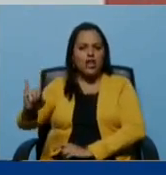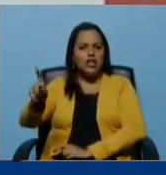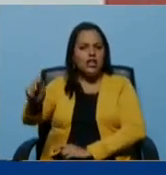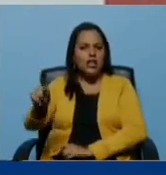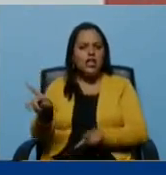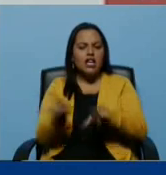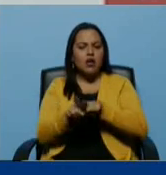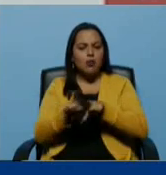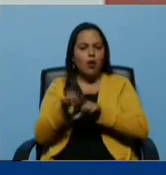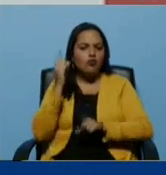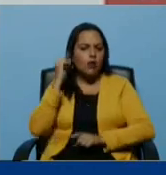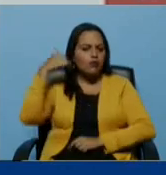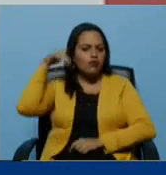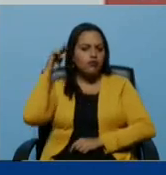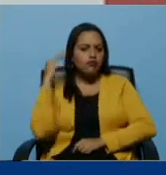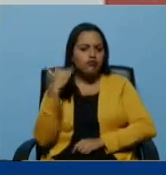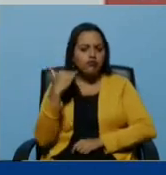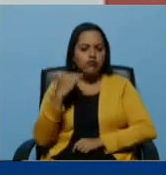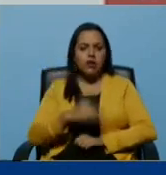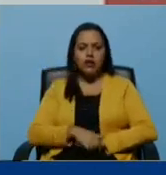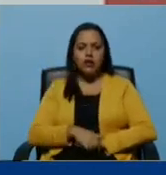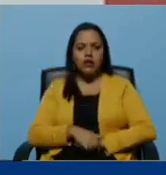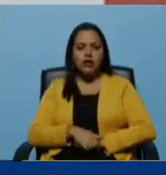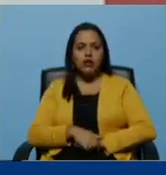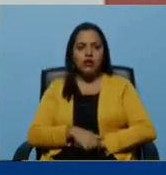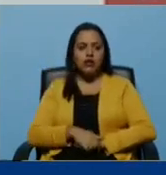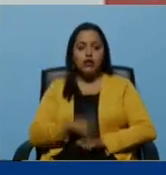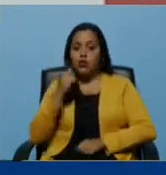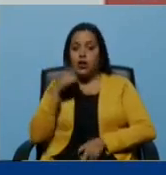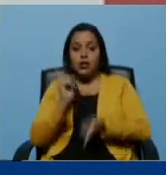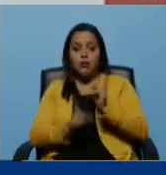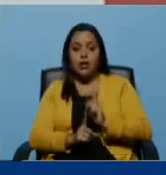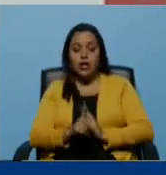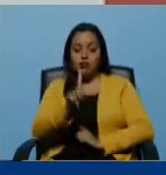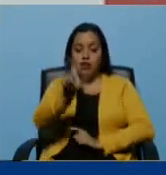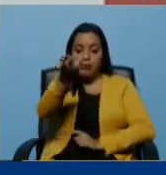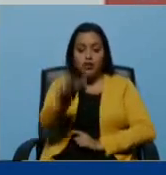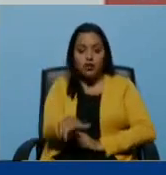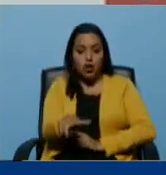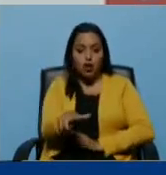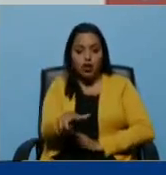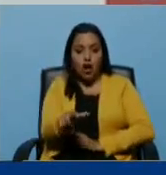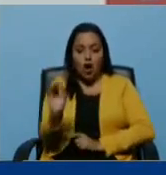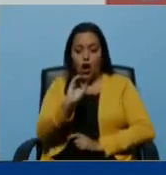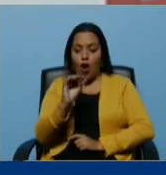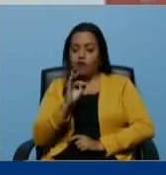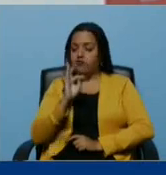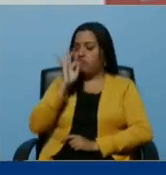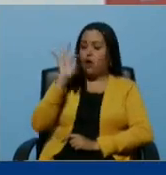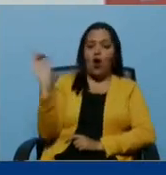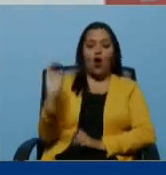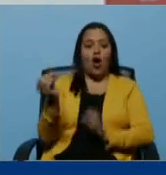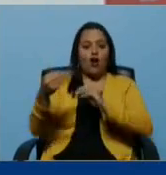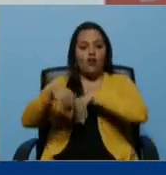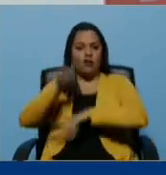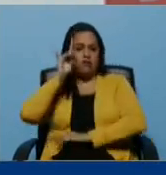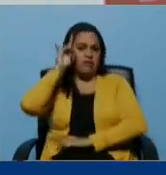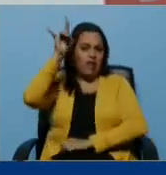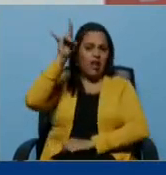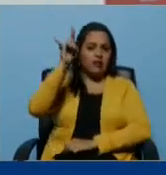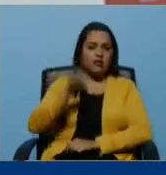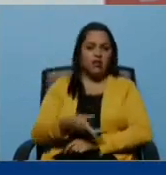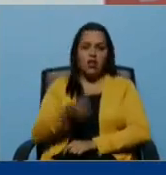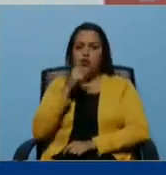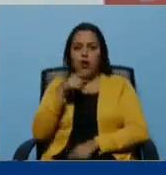Machado. Esto no depende de una persona y de un ego o de un pacto satánico. Esto